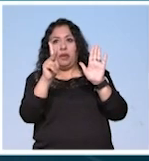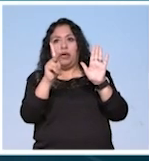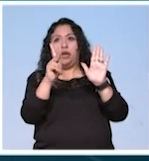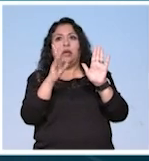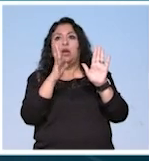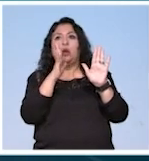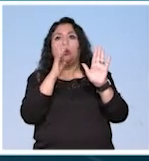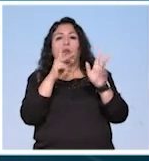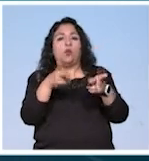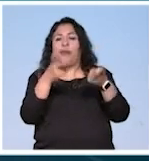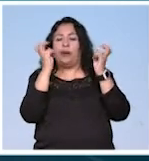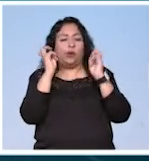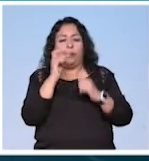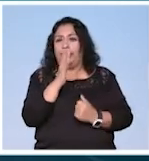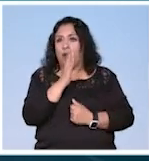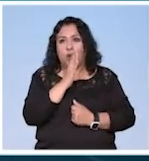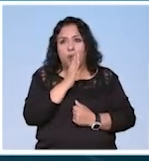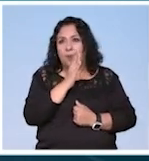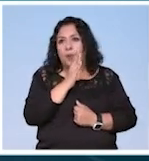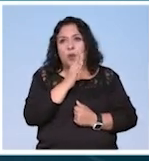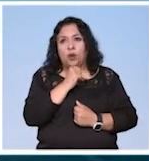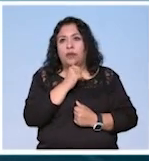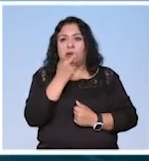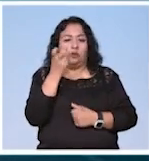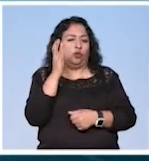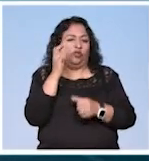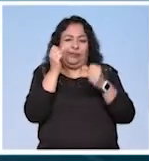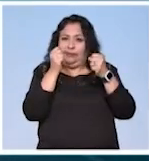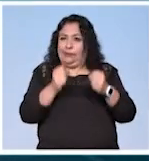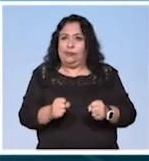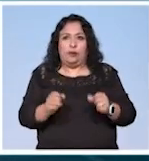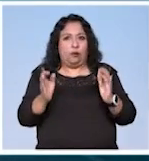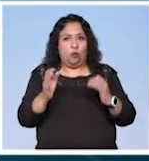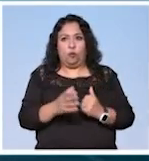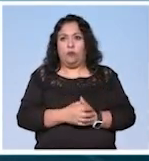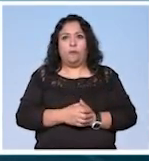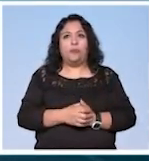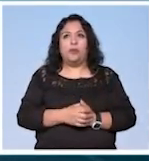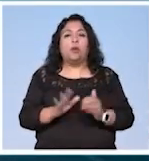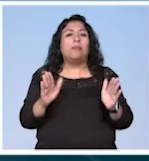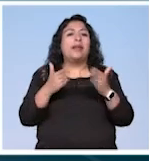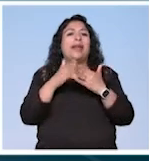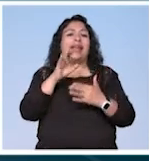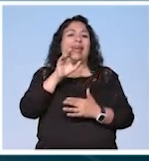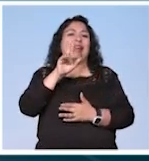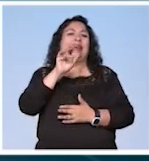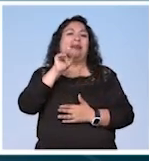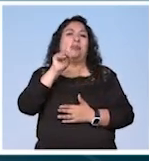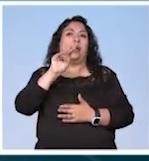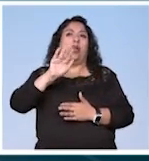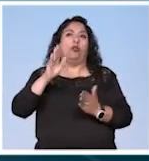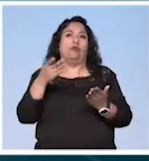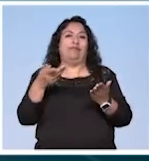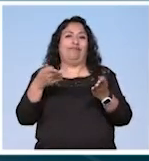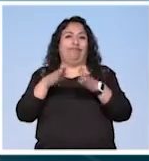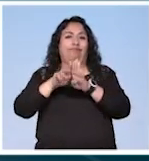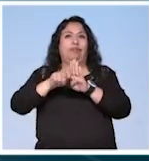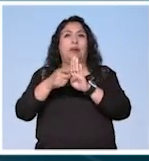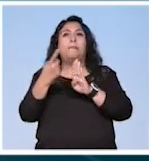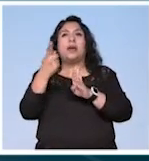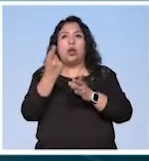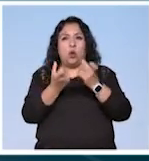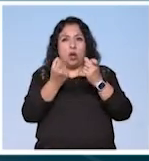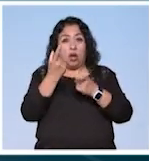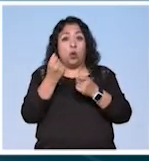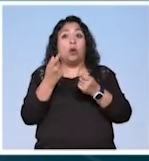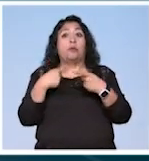no lo no lo pueden robar o sea si su peso es la única garantía Es una está está encriptado no pero ya le ha pasado coleccionistas que han